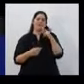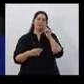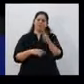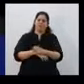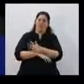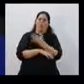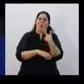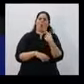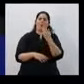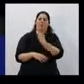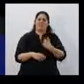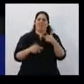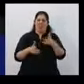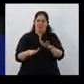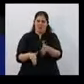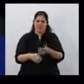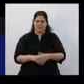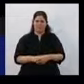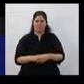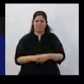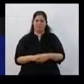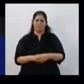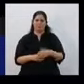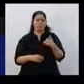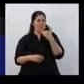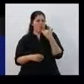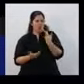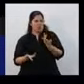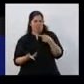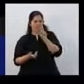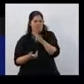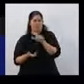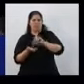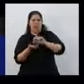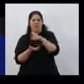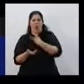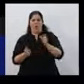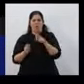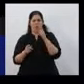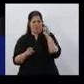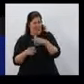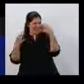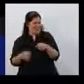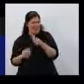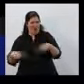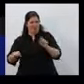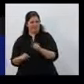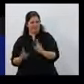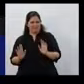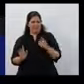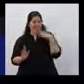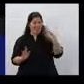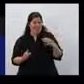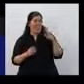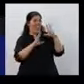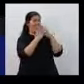cuando el presidente dice las cosas que dicen yo no sé qué país gobierna yo no sé si mira lo que él hace la verdad es que las relaciones